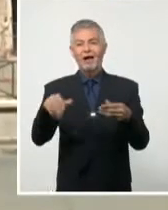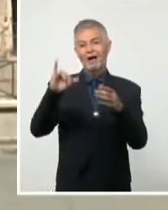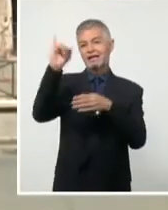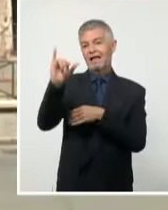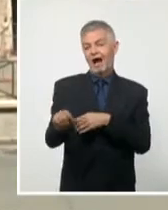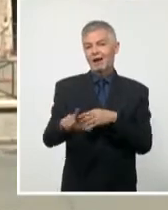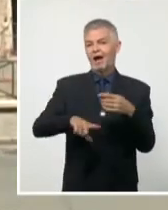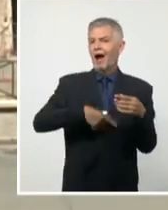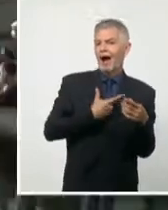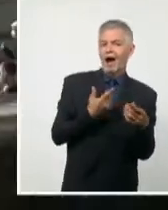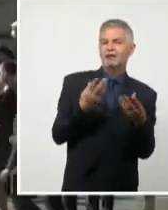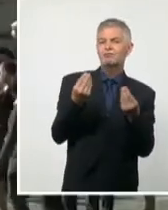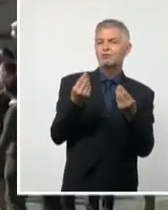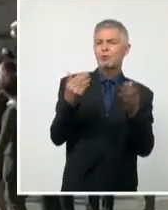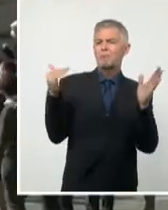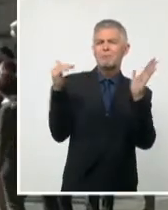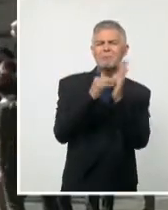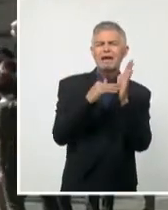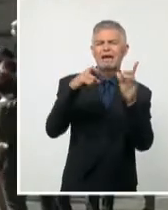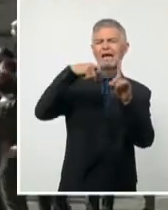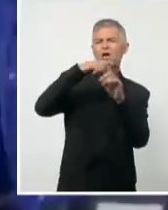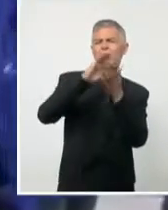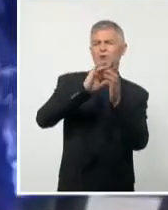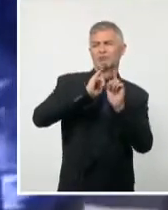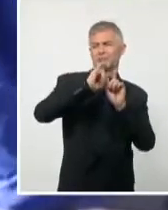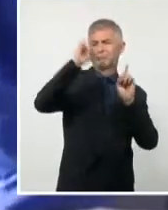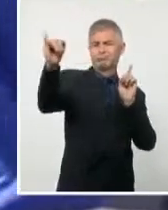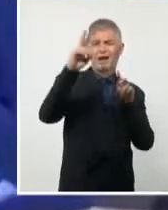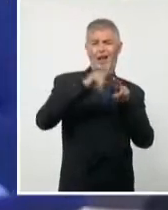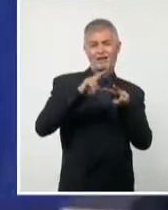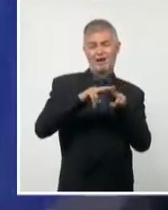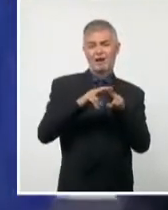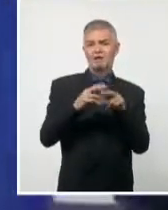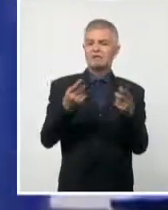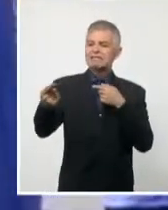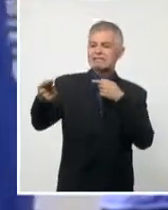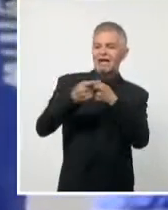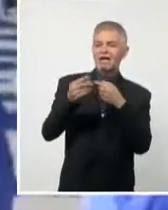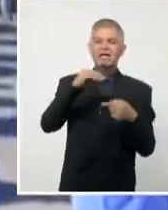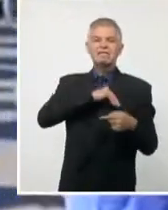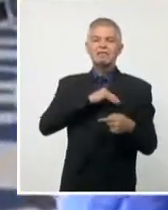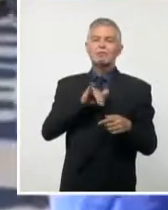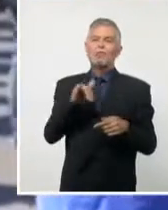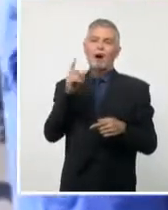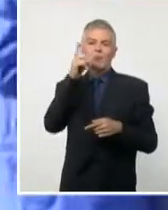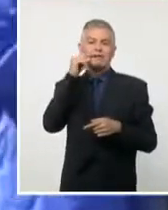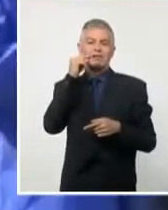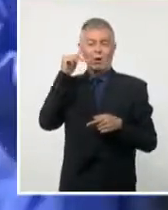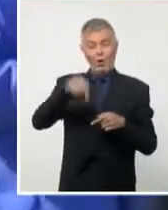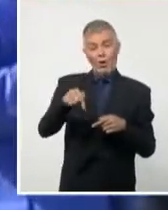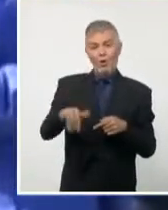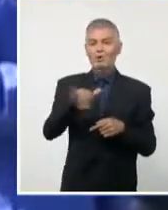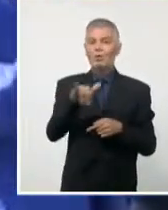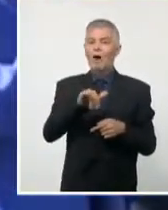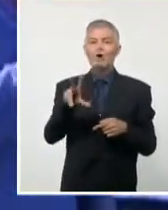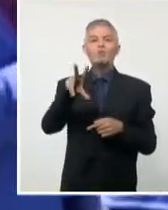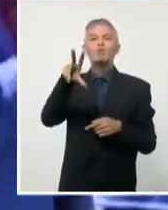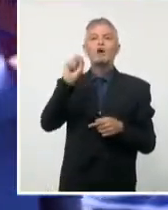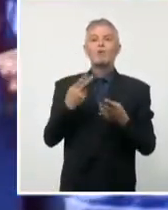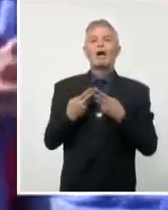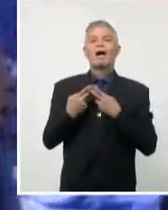miles de kilómetros de La Habana, sintió la cercanía de luchadores como Maceo y hoy la siente con nuevos héroes que atravesaron el